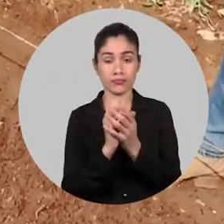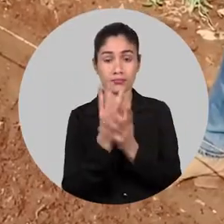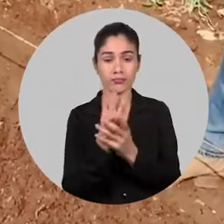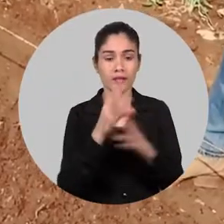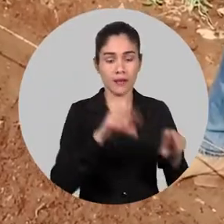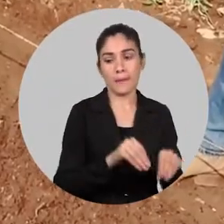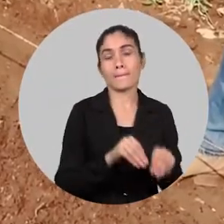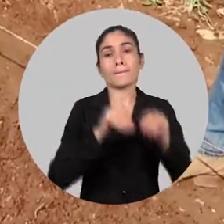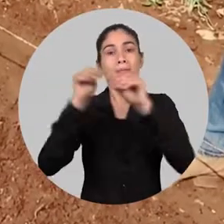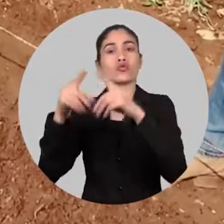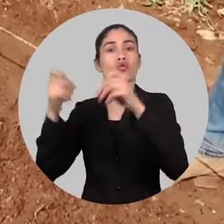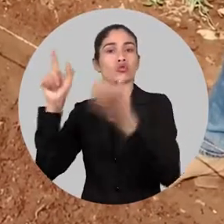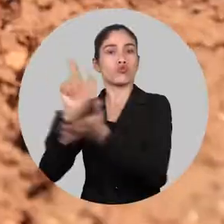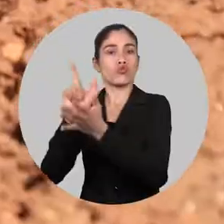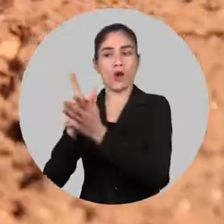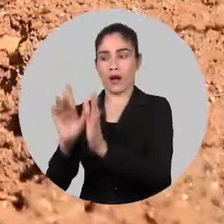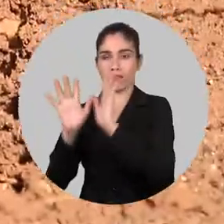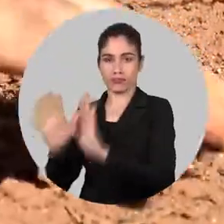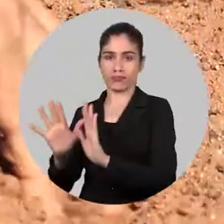está para mi supe.